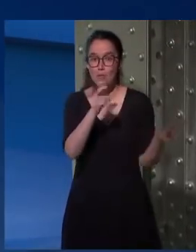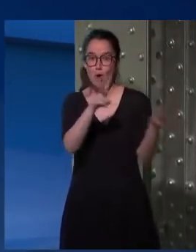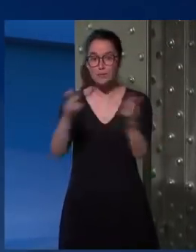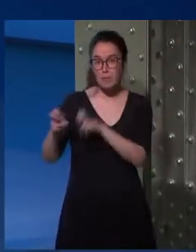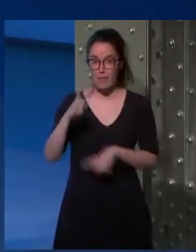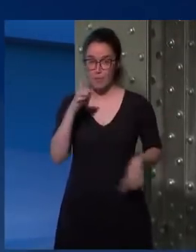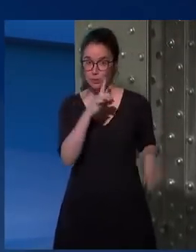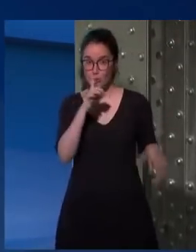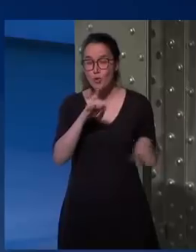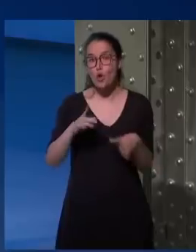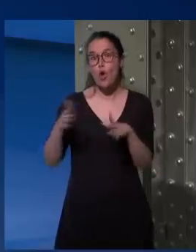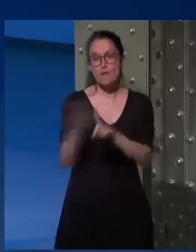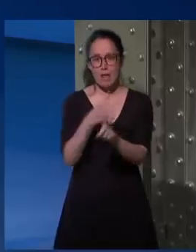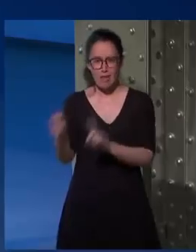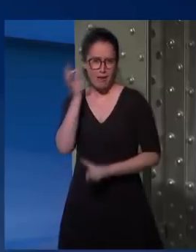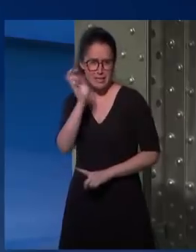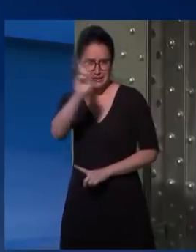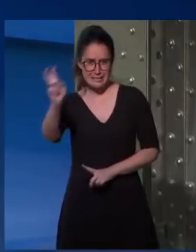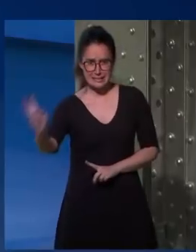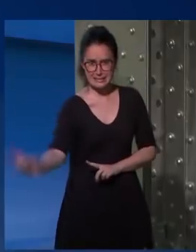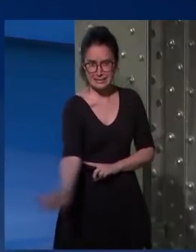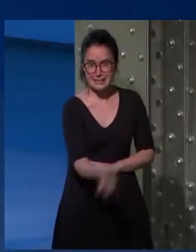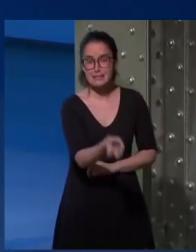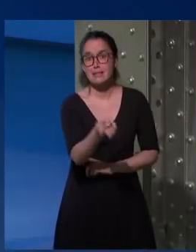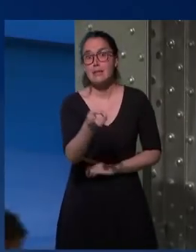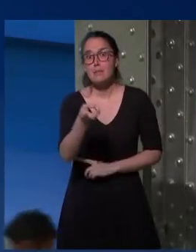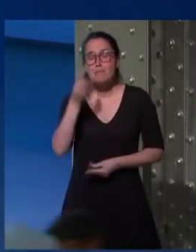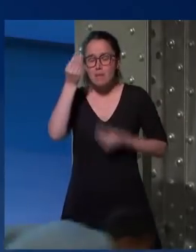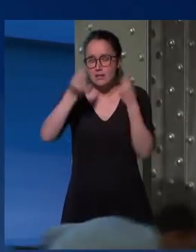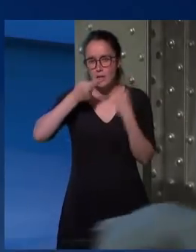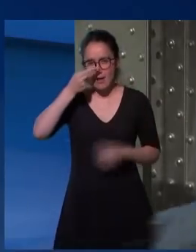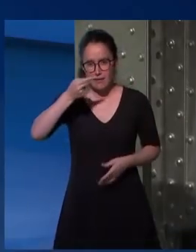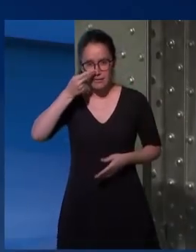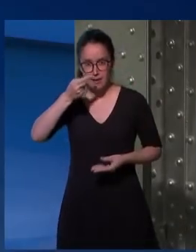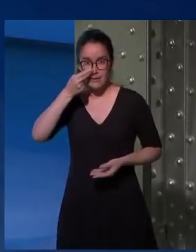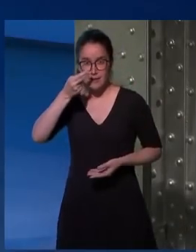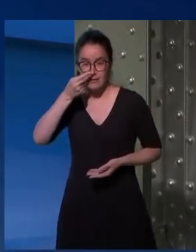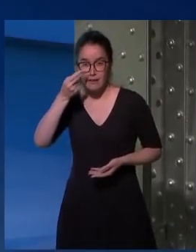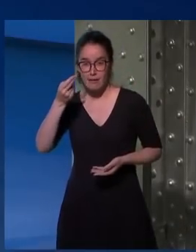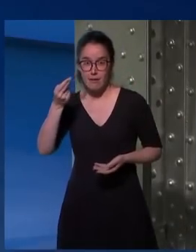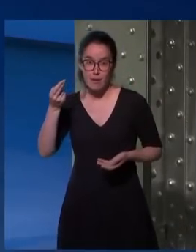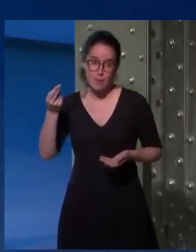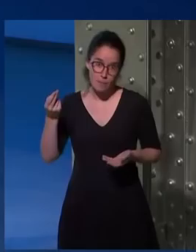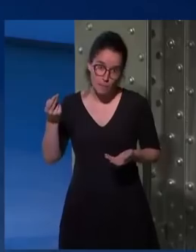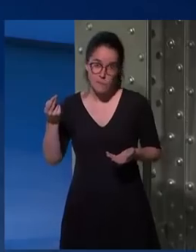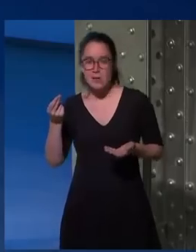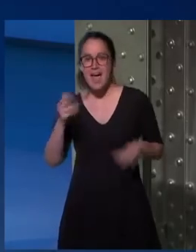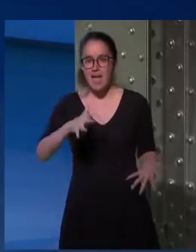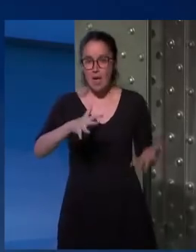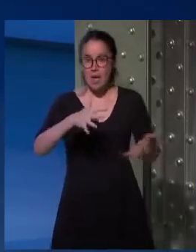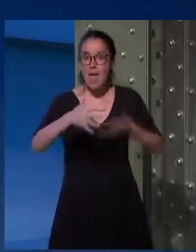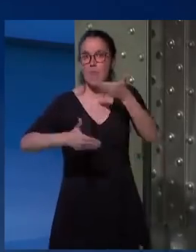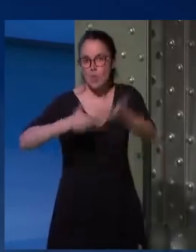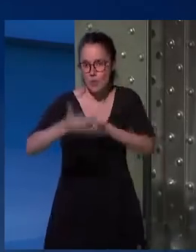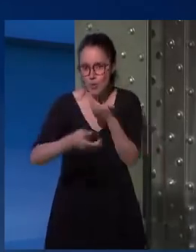de la prostitución o de la violencia de género, etcétera, etcétera. Y me parecía interesante ver esta evolución,